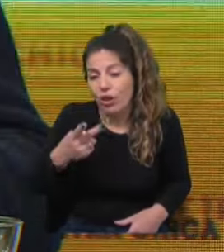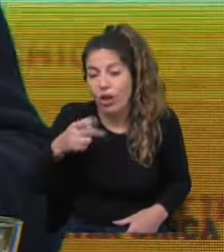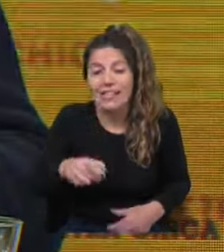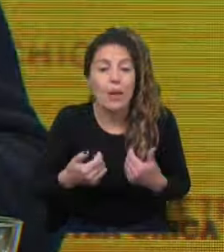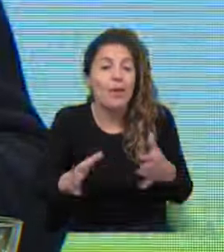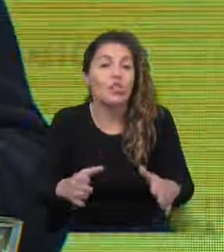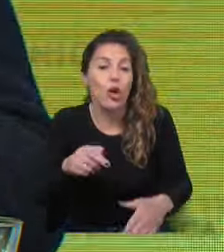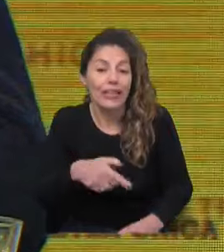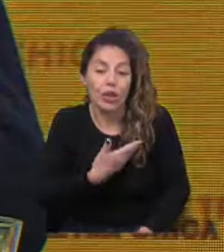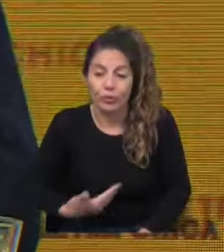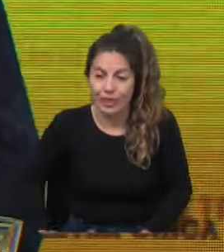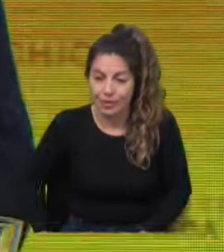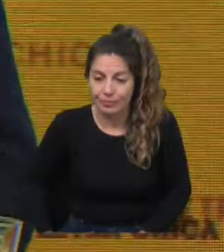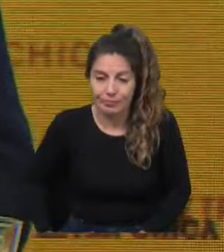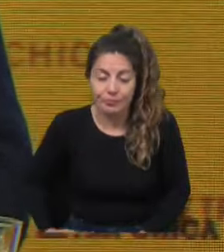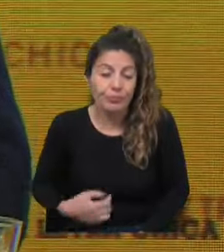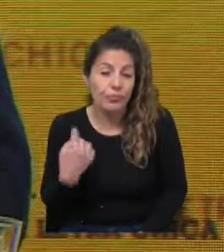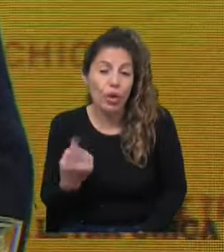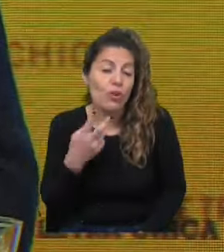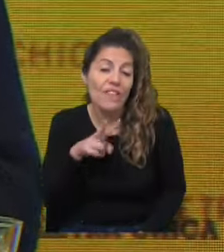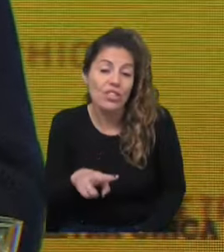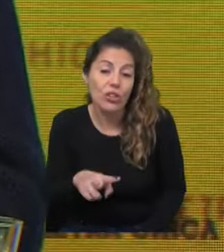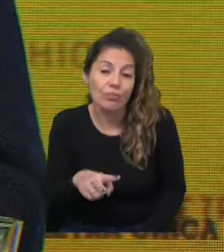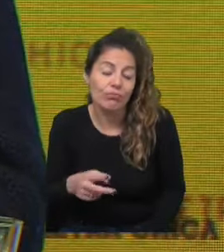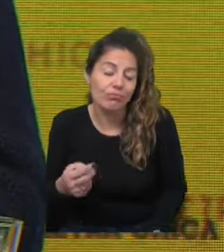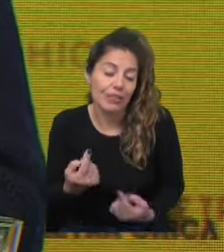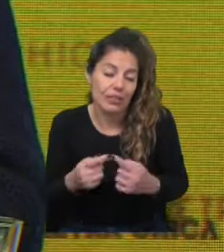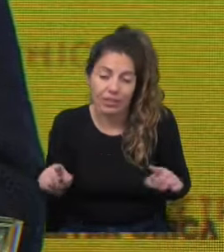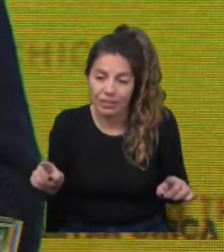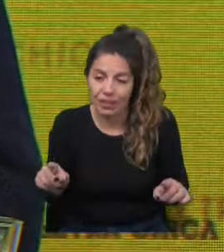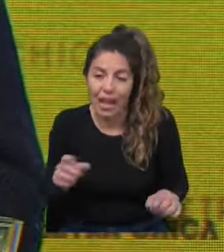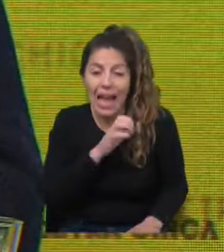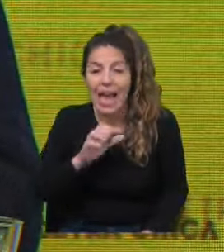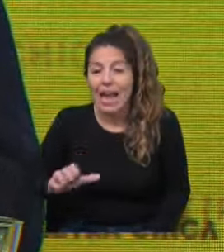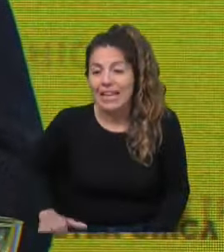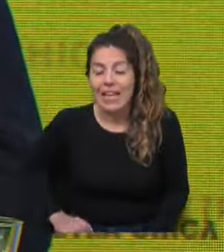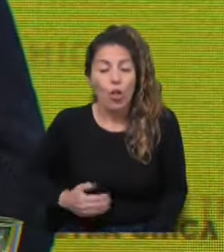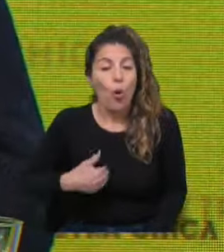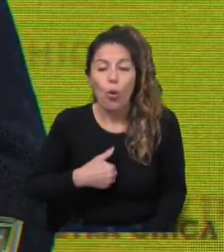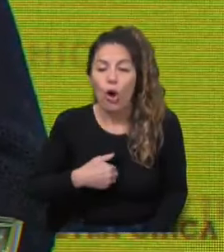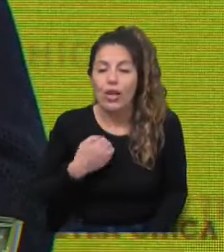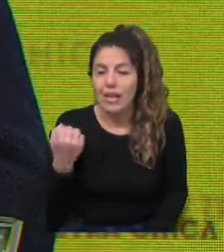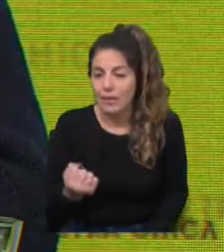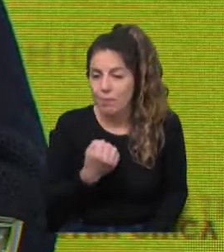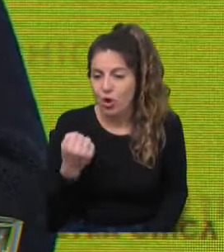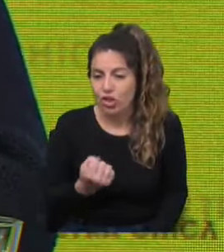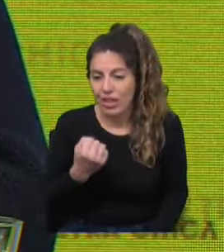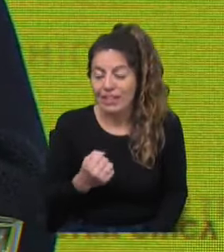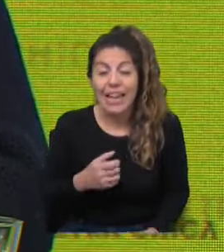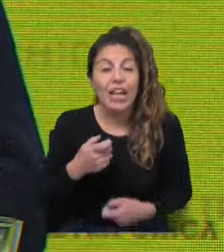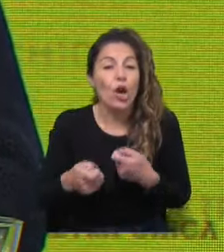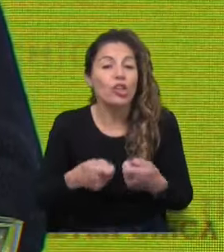este gobierno. Nosotros tenemos una visión radicalmente distinta. El Estado tiene un rol sustancial para jugar, que